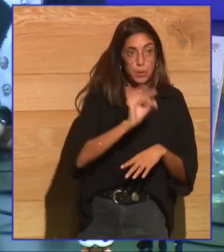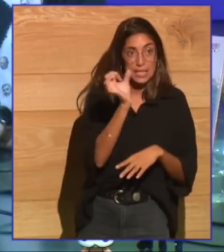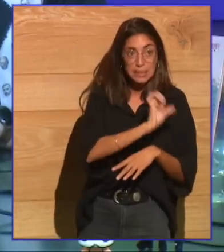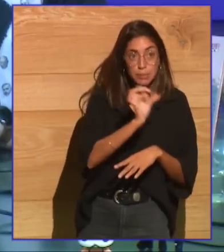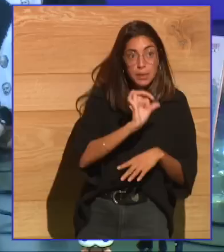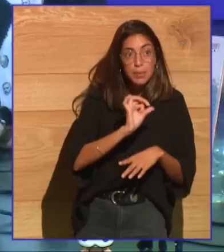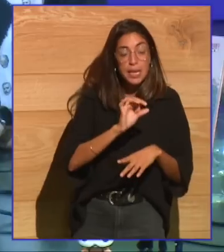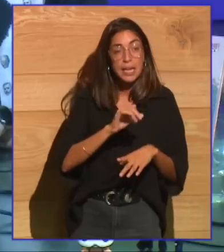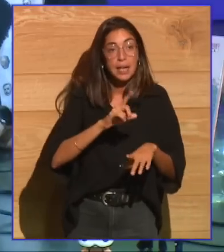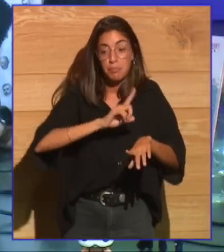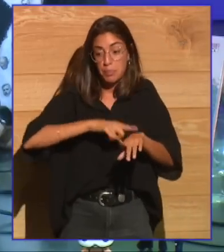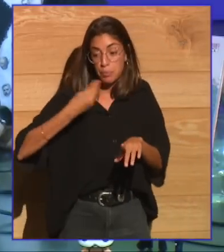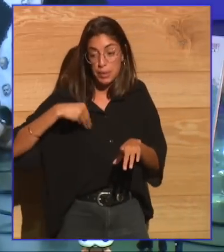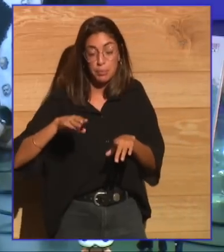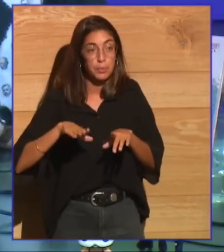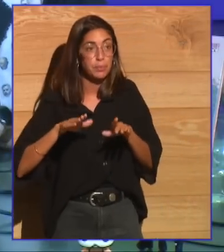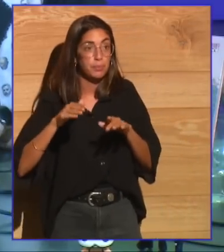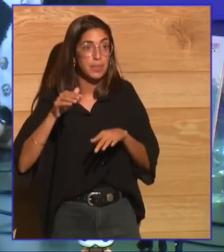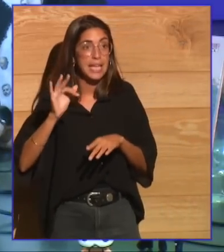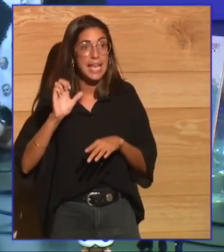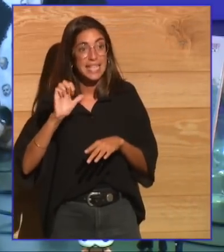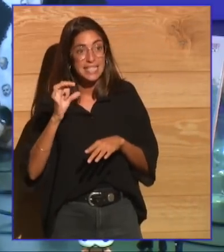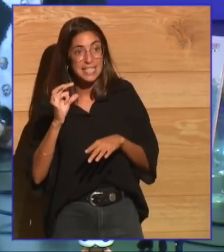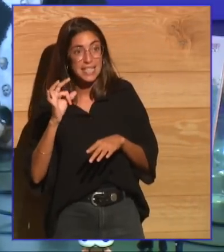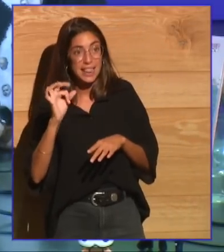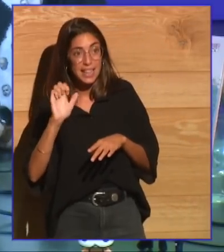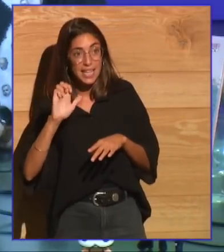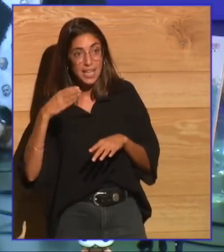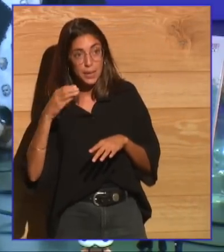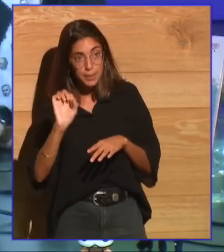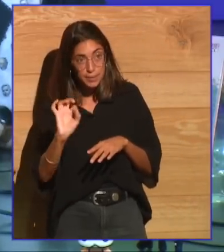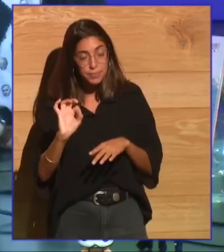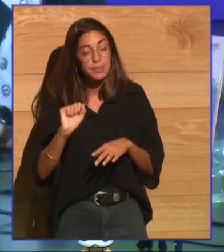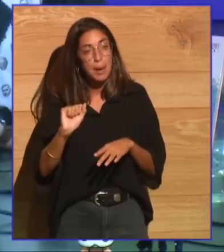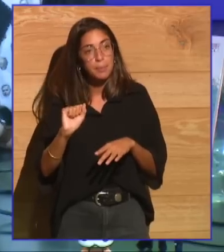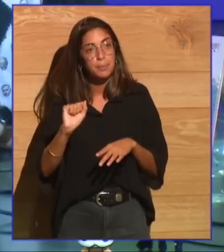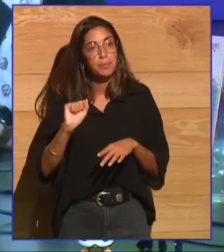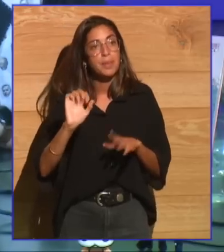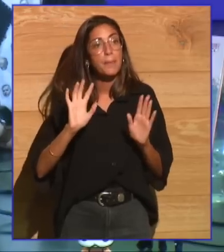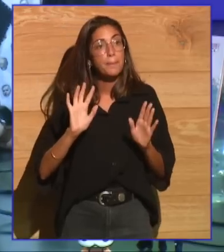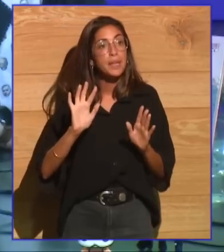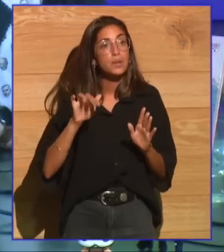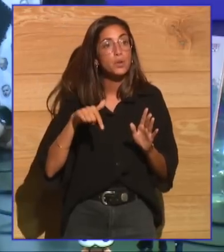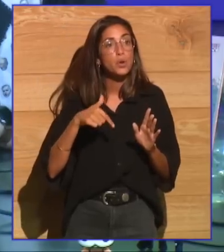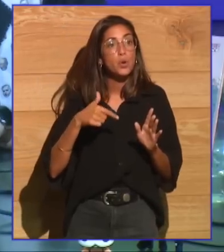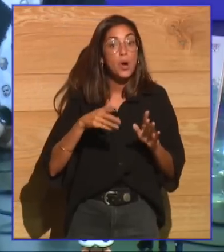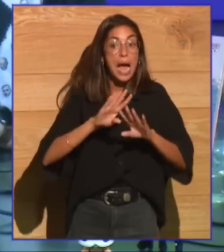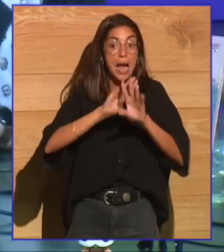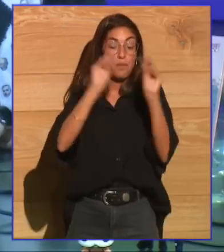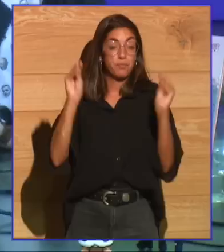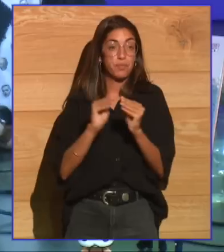ocurriendo en la película de cómo ésta se perdía de esteban que no el director pero a mí lo que me fascina de la película es cómo llegan a la conclusión de que es gracioso que